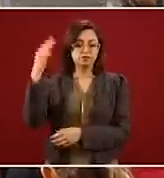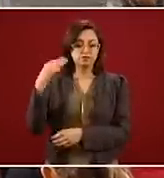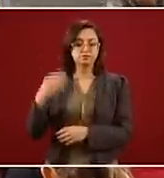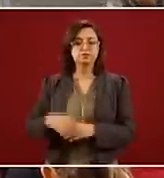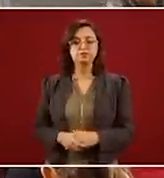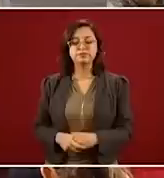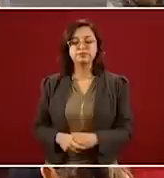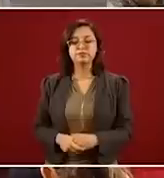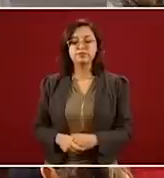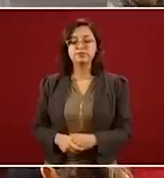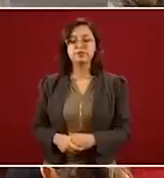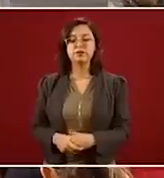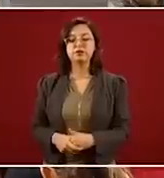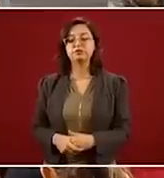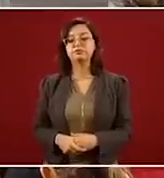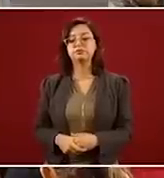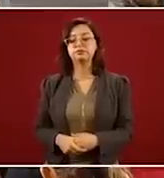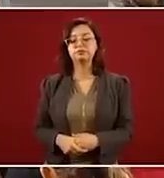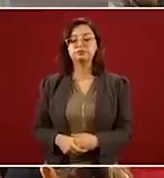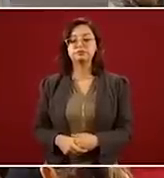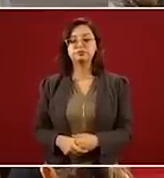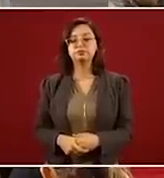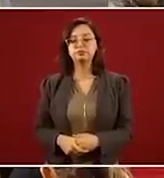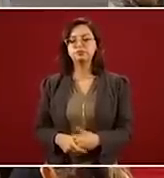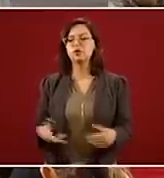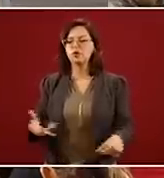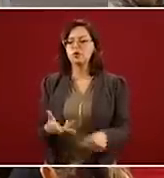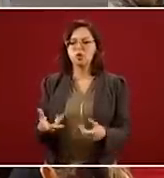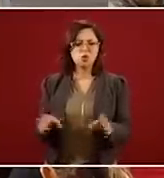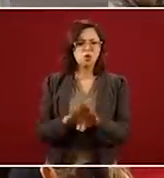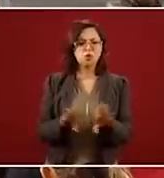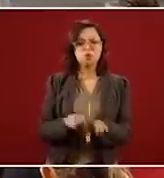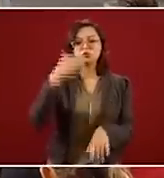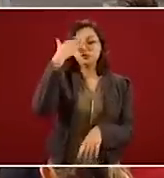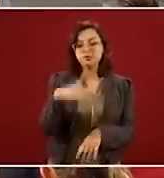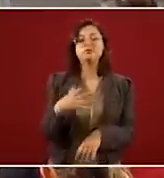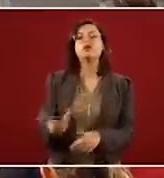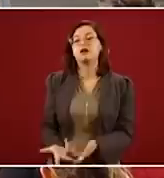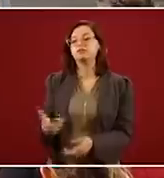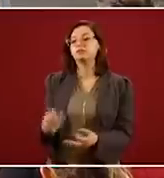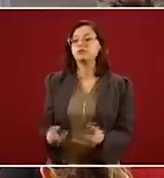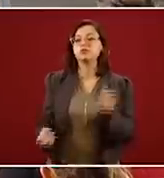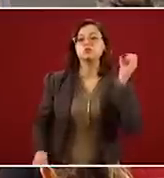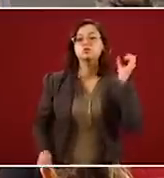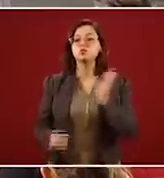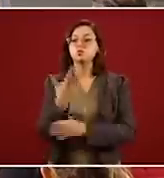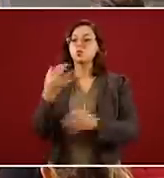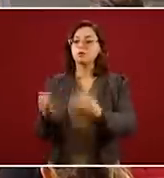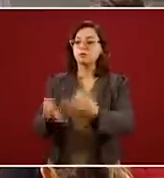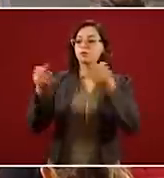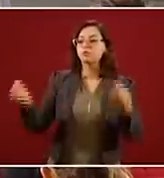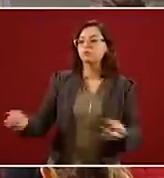basado en una serie de pozos de campos nuevos que van a entrar